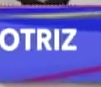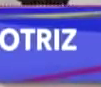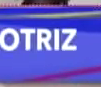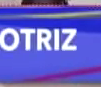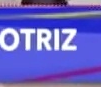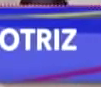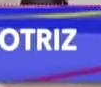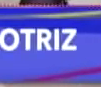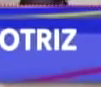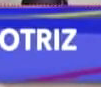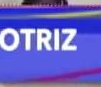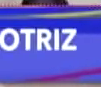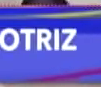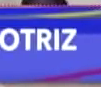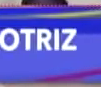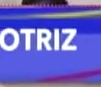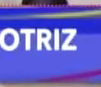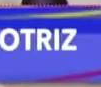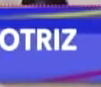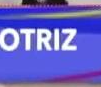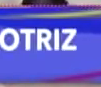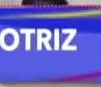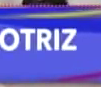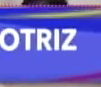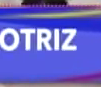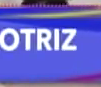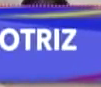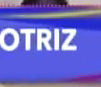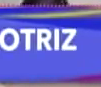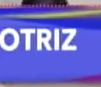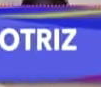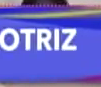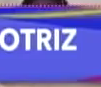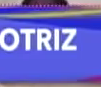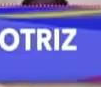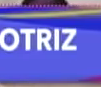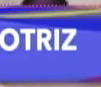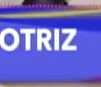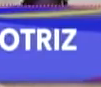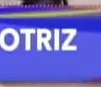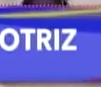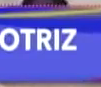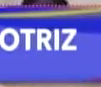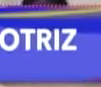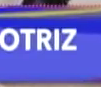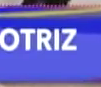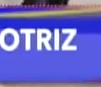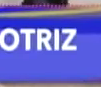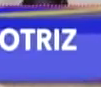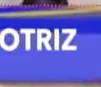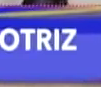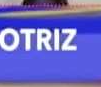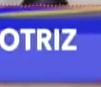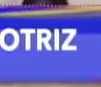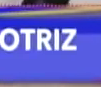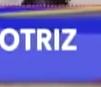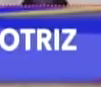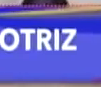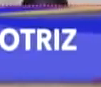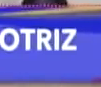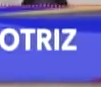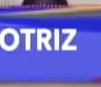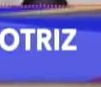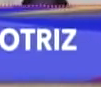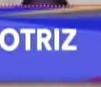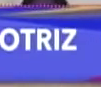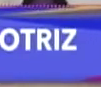firmando importantes decretos que nos van a permitir reimpulsar, como es la creación del motor automotriz,